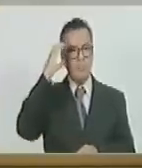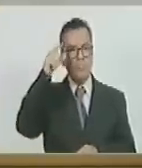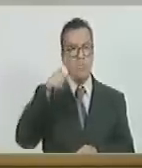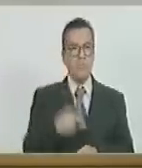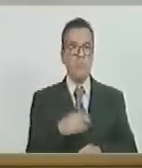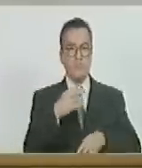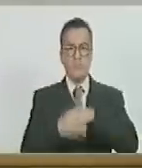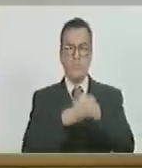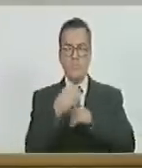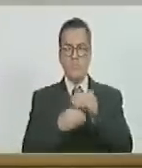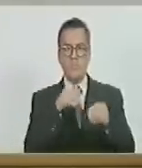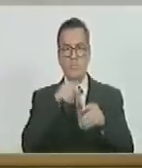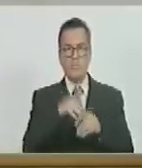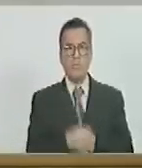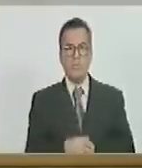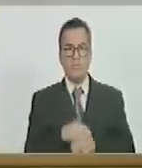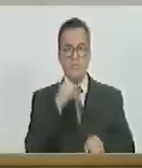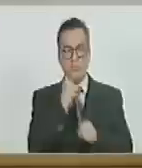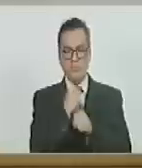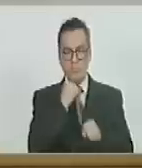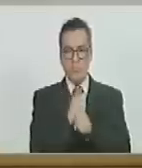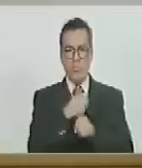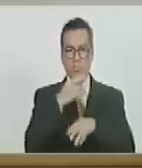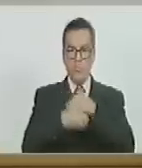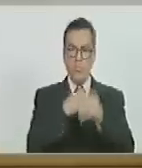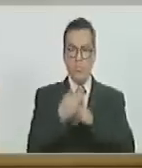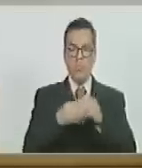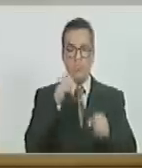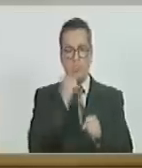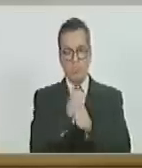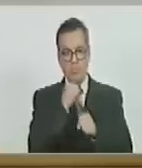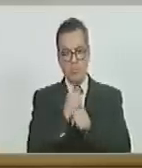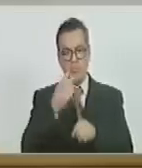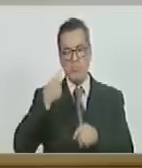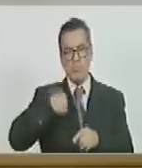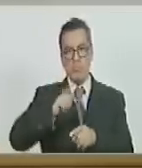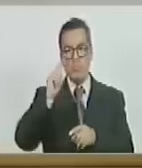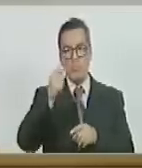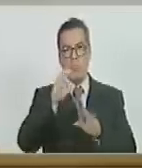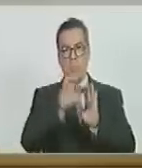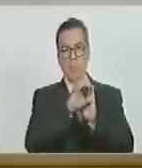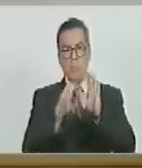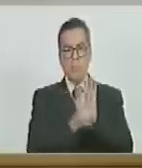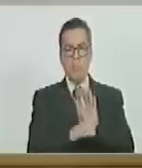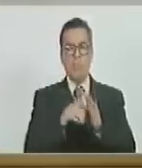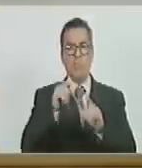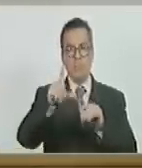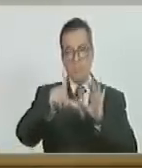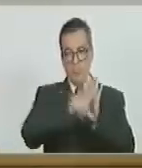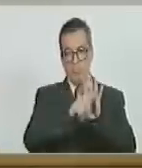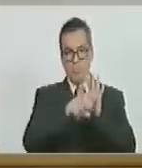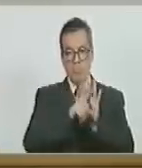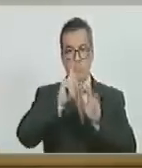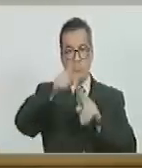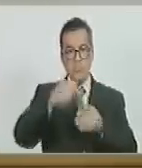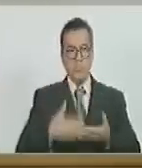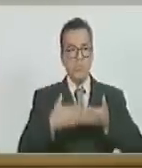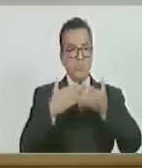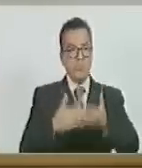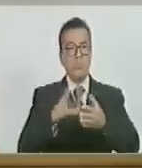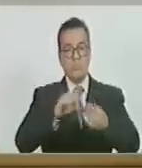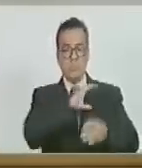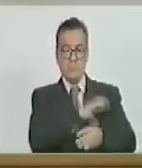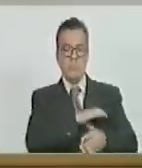ha realizado cumpliendo con sus funciones constitucionales y legales el Comité de